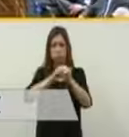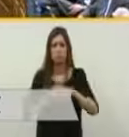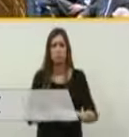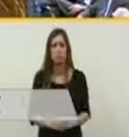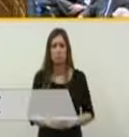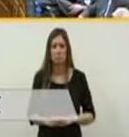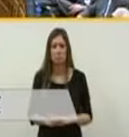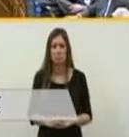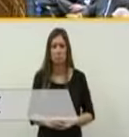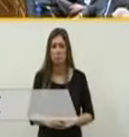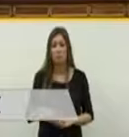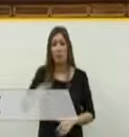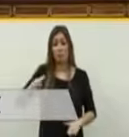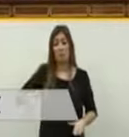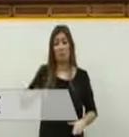A ver...